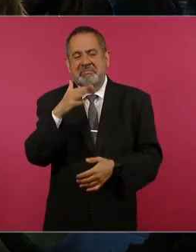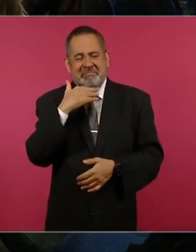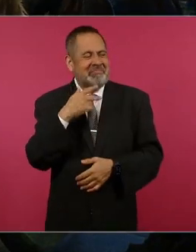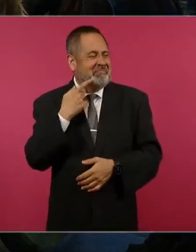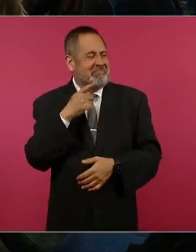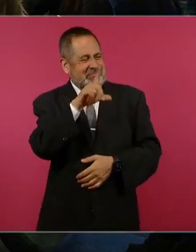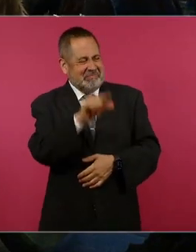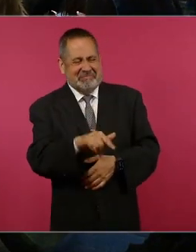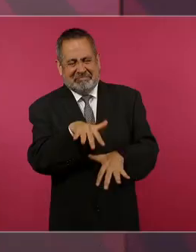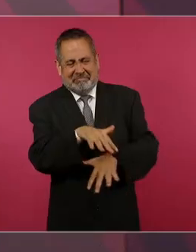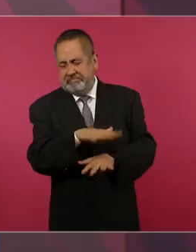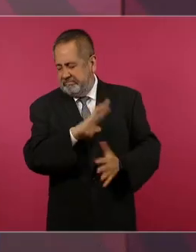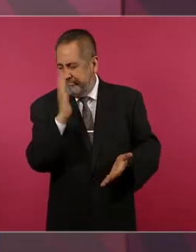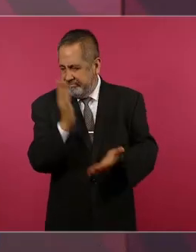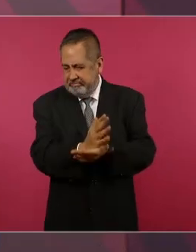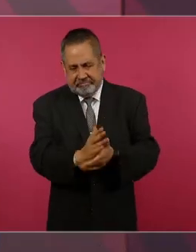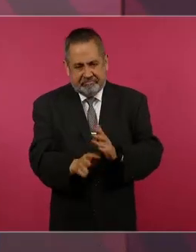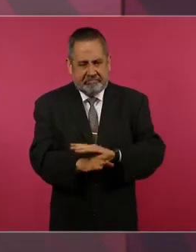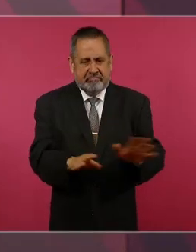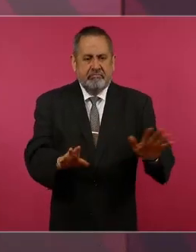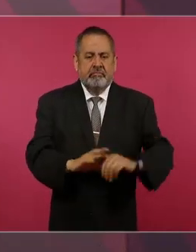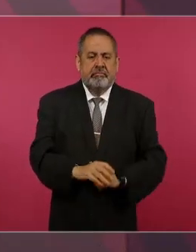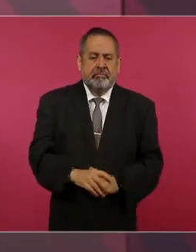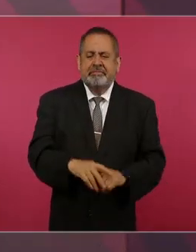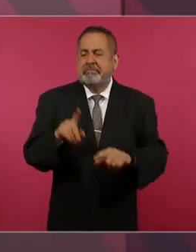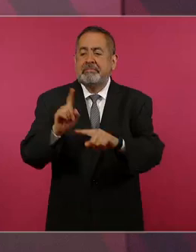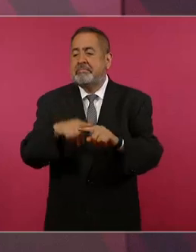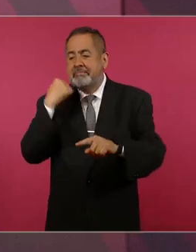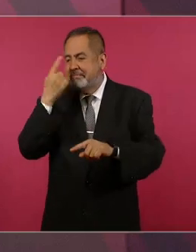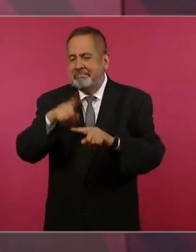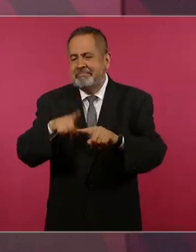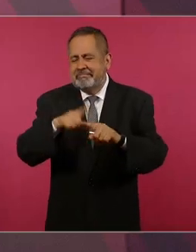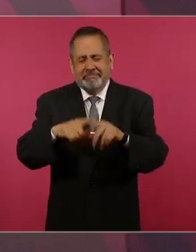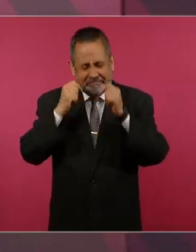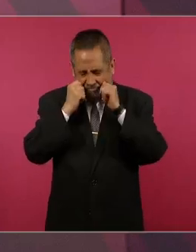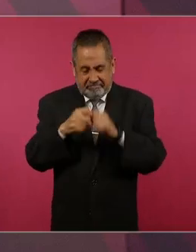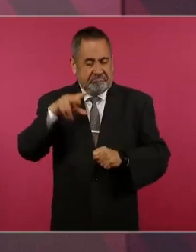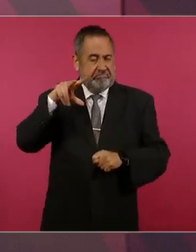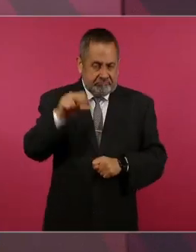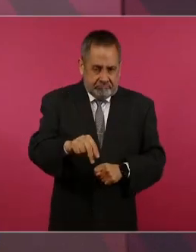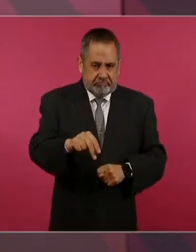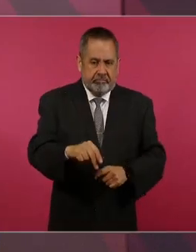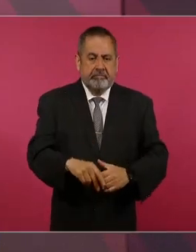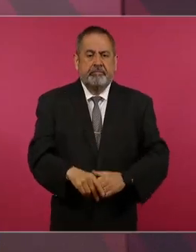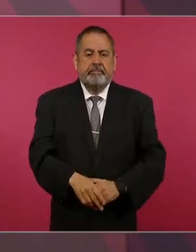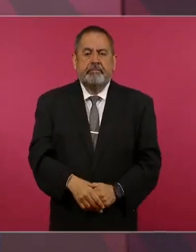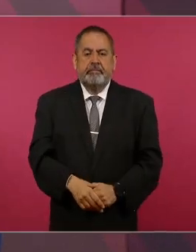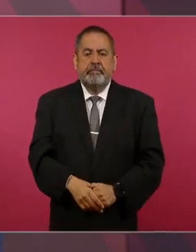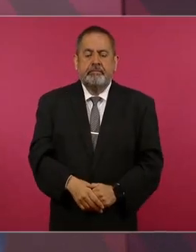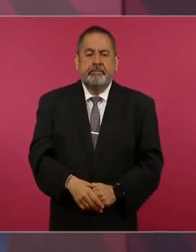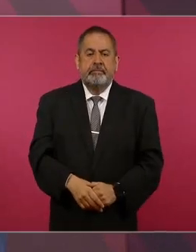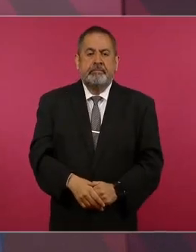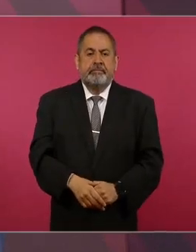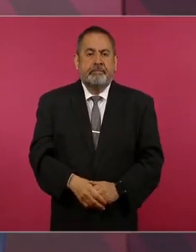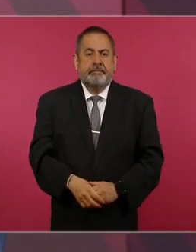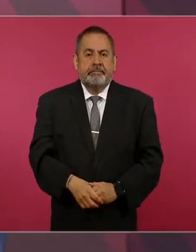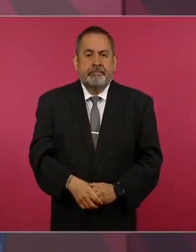Eso ya se terminó, sea quien sea, aunque